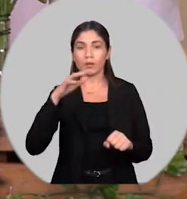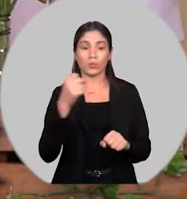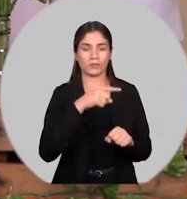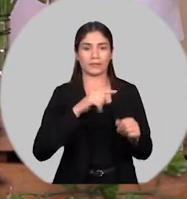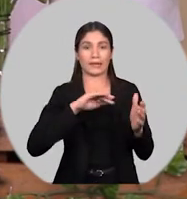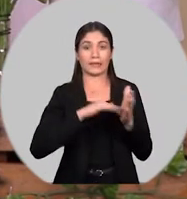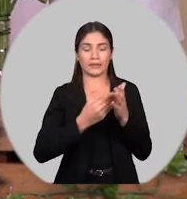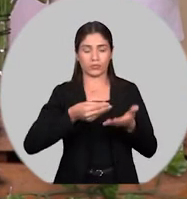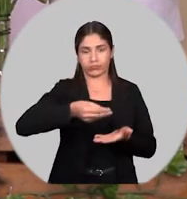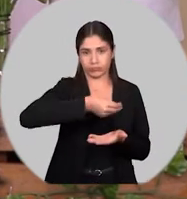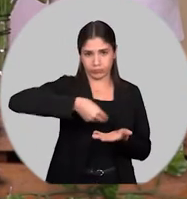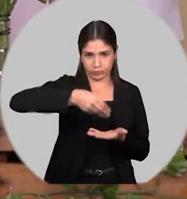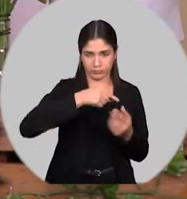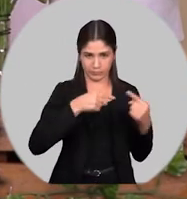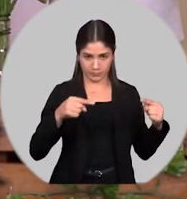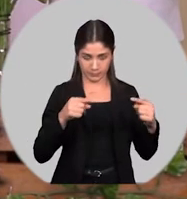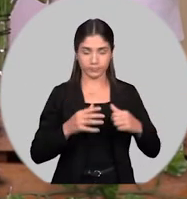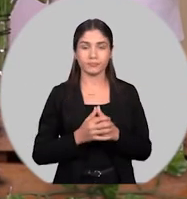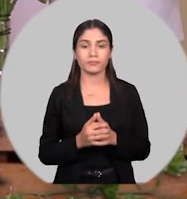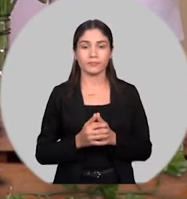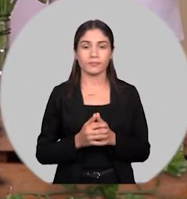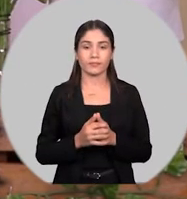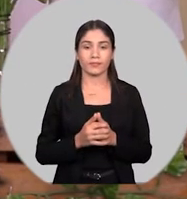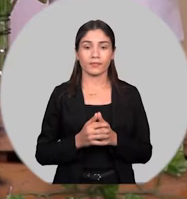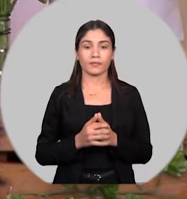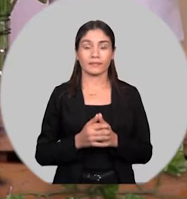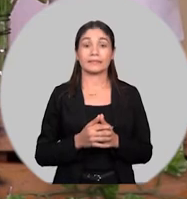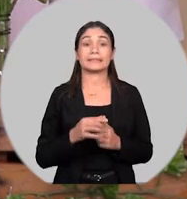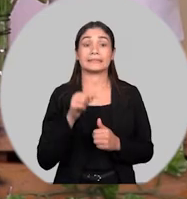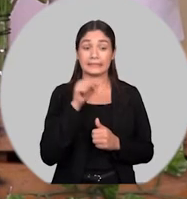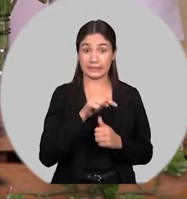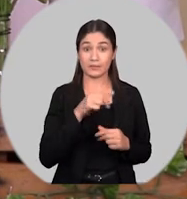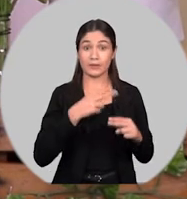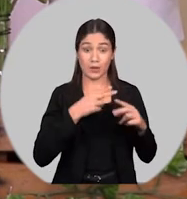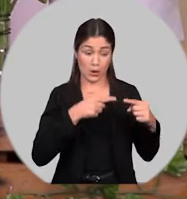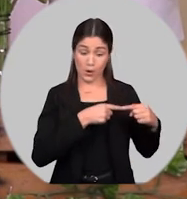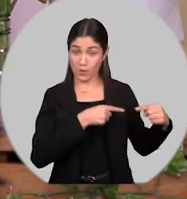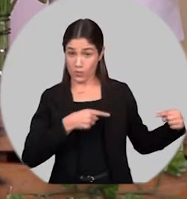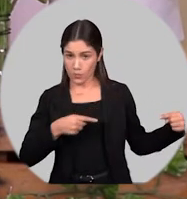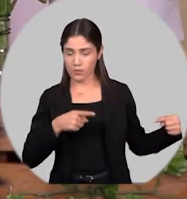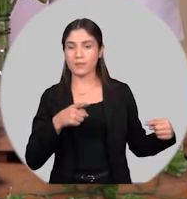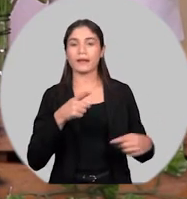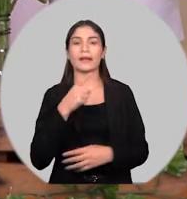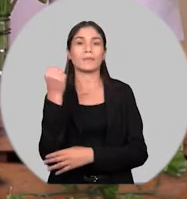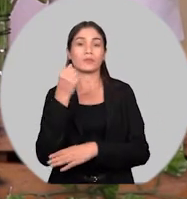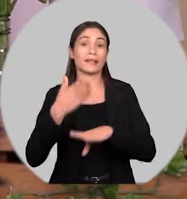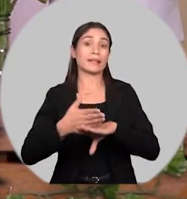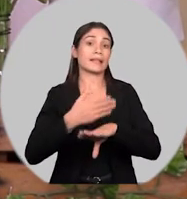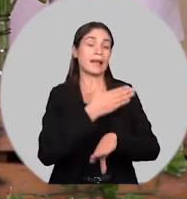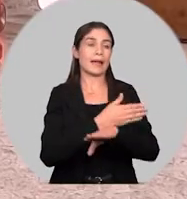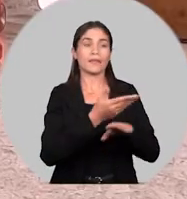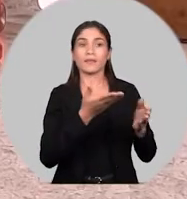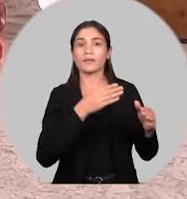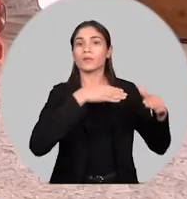un relleno espectacular. Para esta cream cheese nosotros utilizamos el queso crema, es muy importante que guardemos en